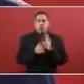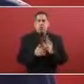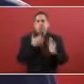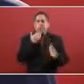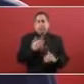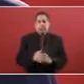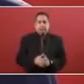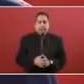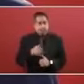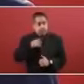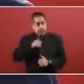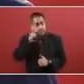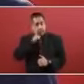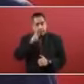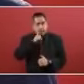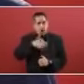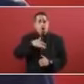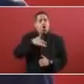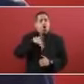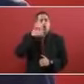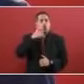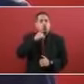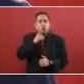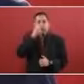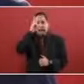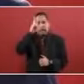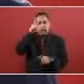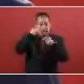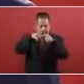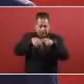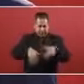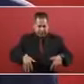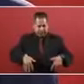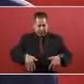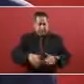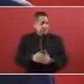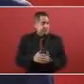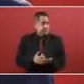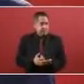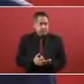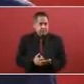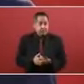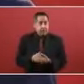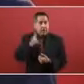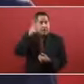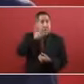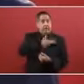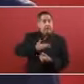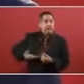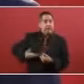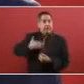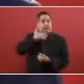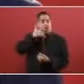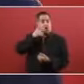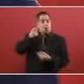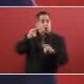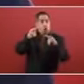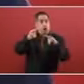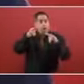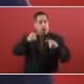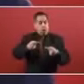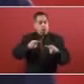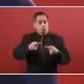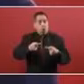Siempre he dicho que la corrupción se da de arriba para abajo. Si el presidente es corrupto, si